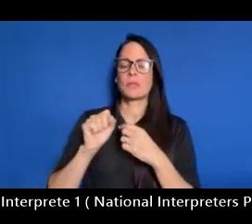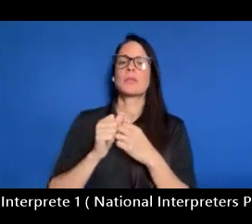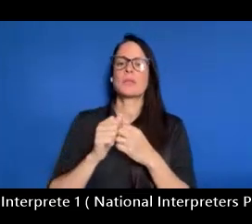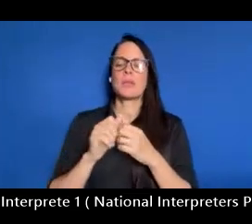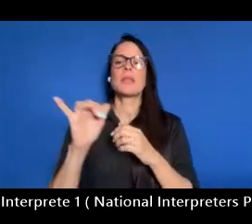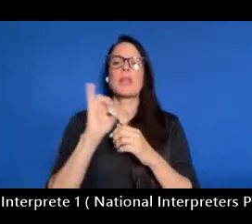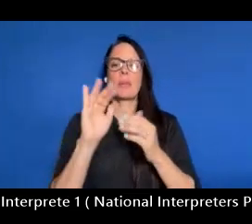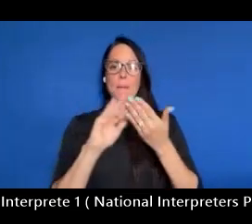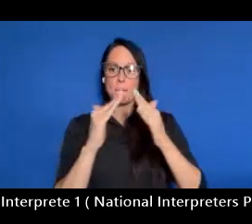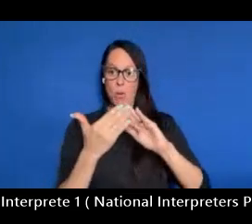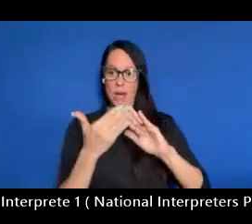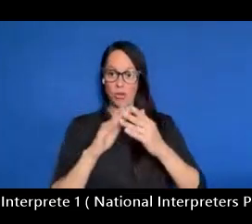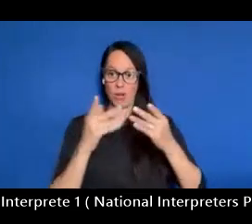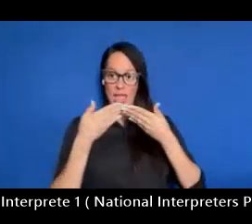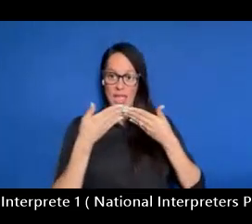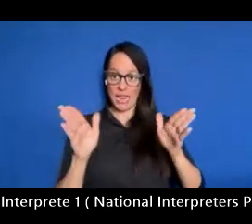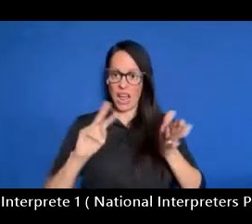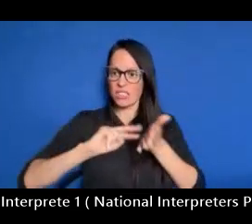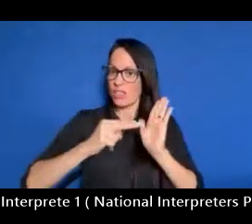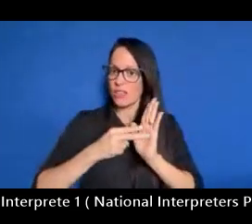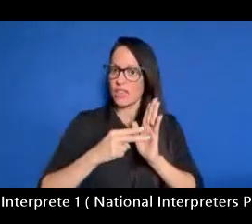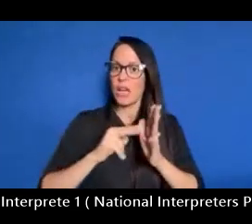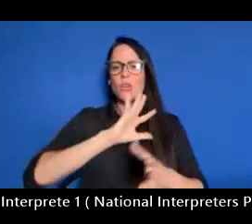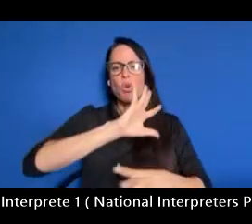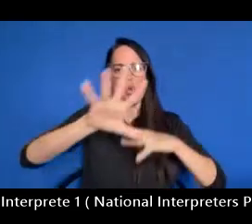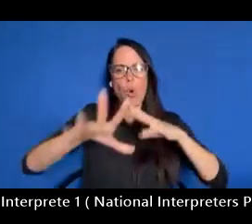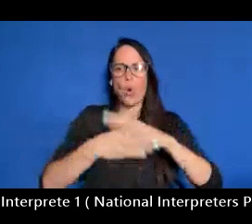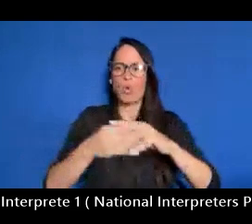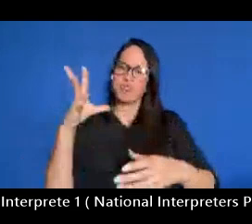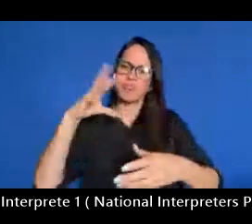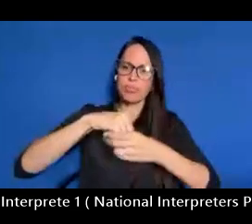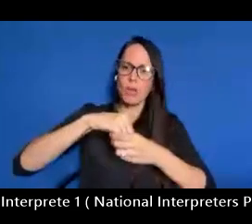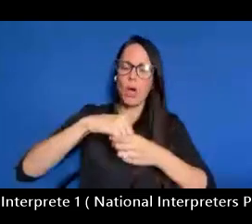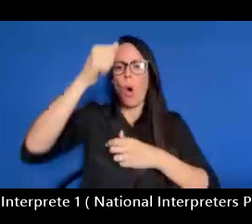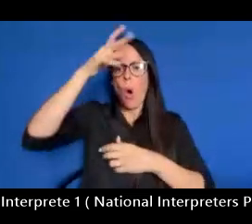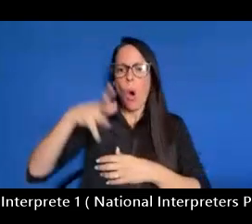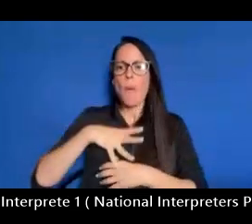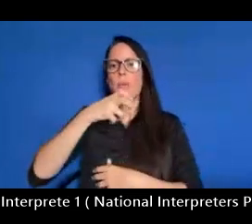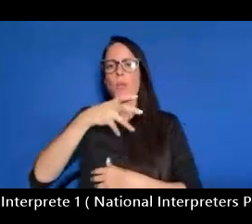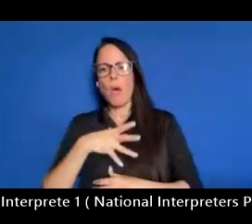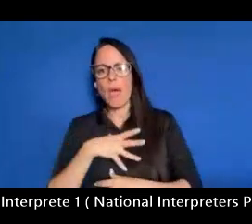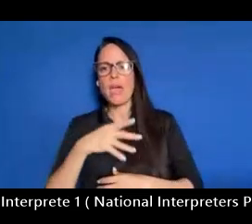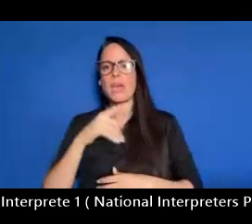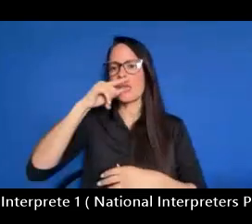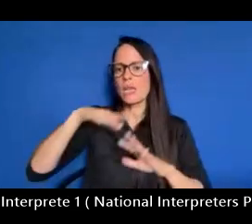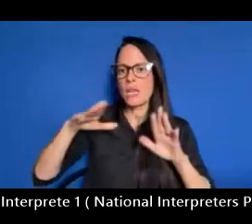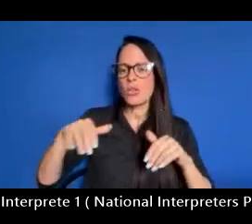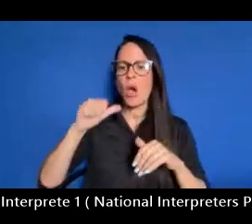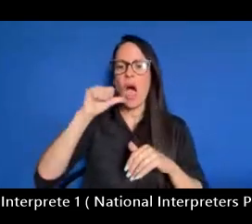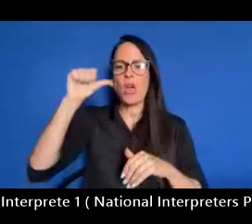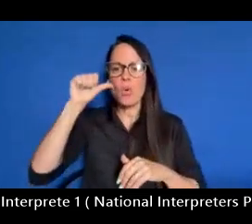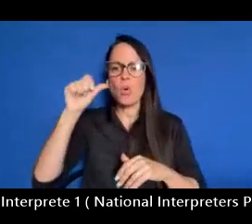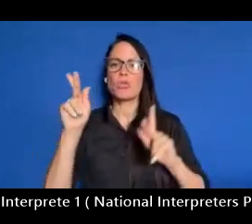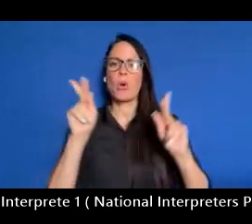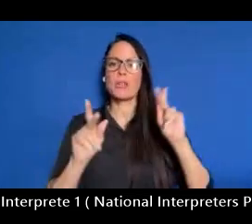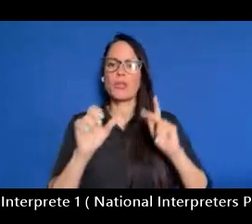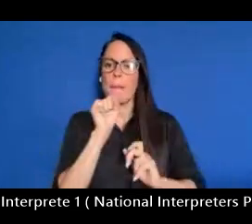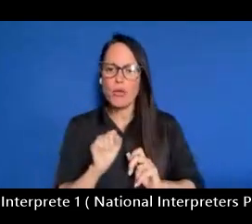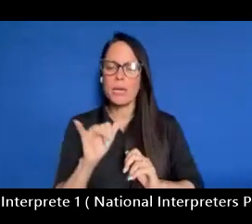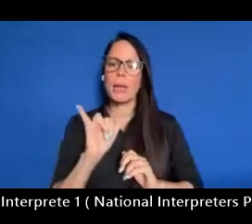porque abarcaba todo, hombres, mujeres, niños, adultos mayores y hasta las